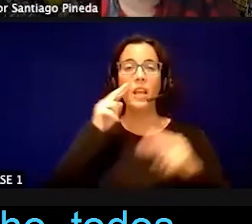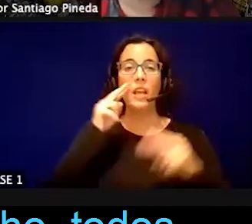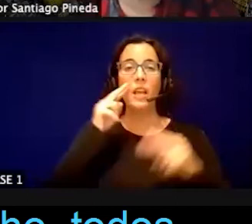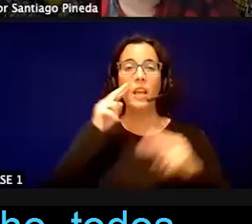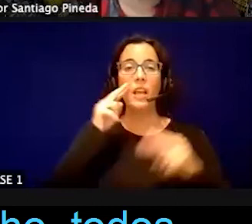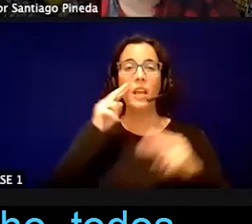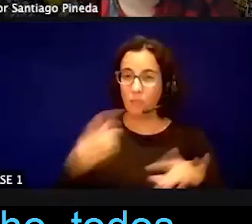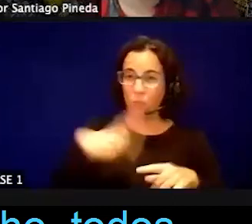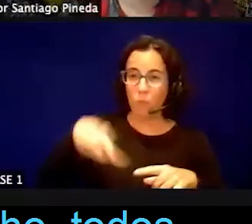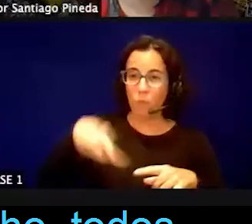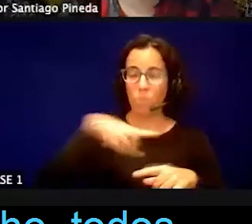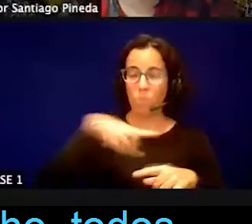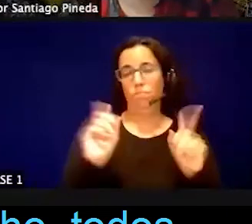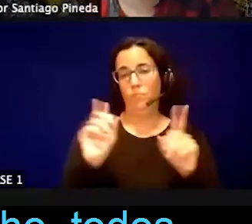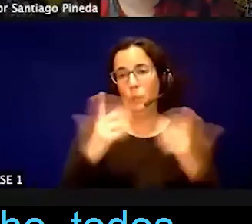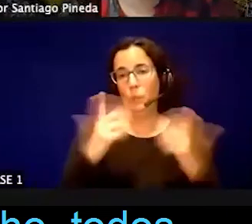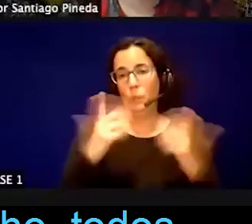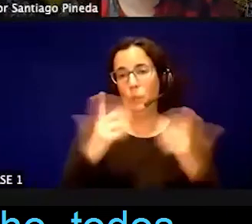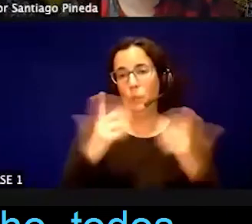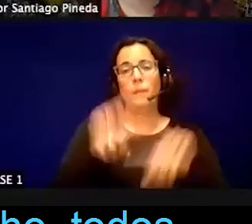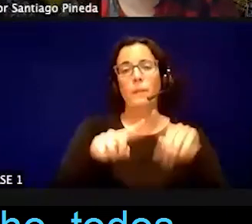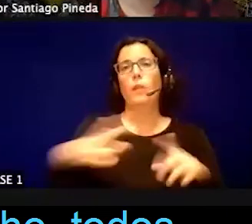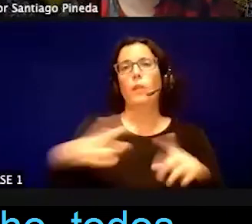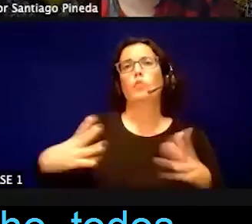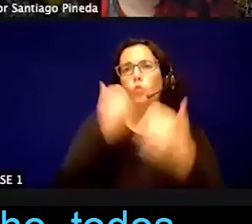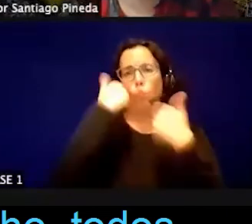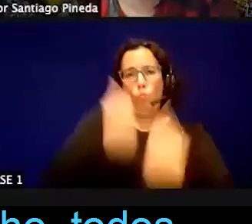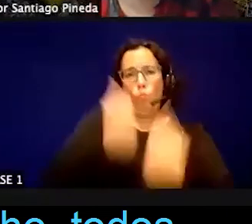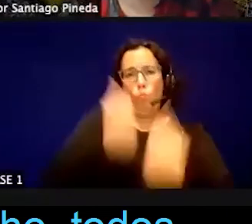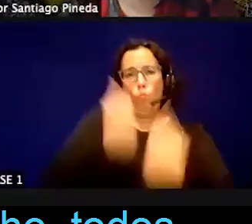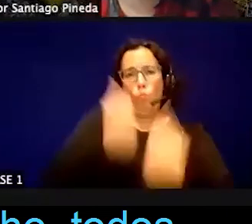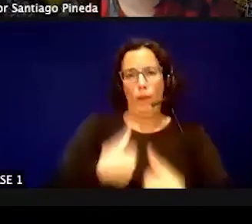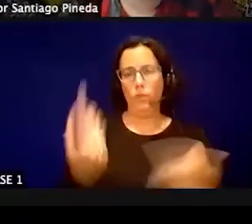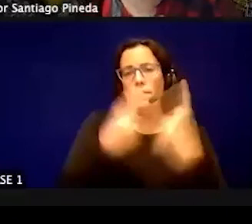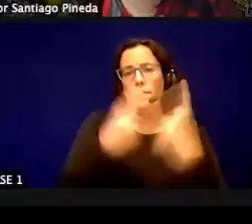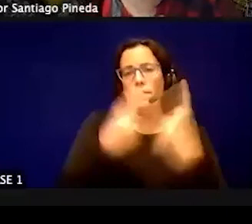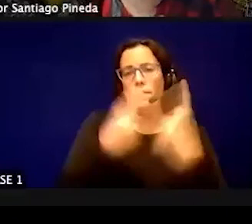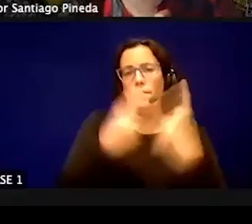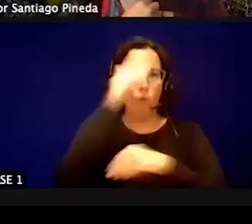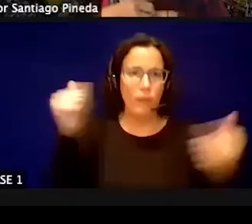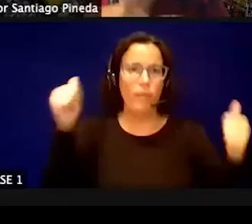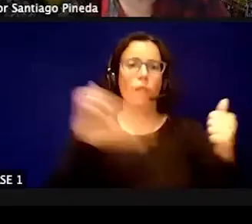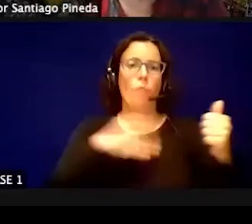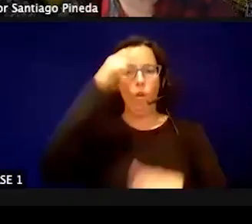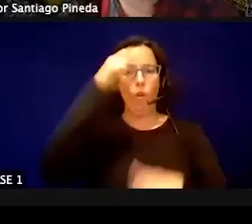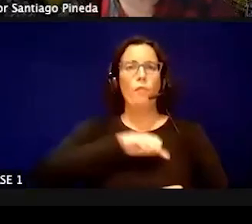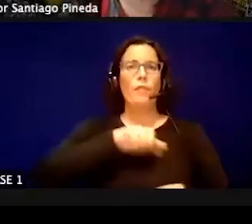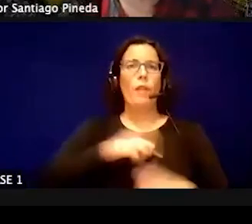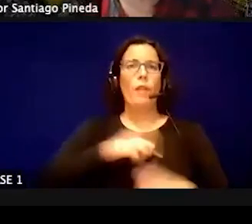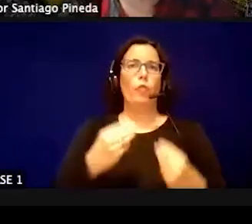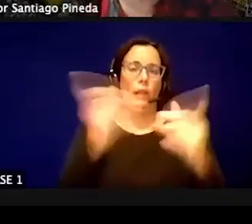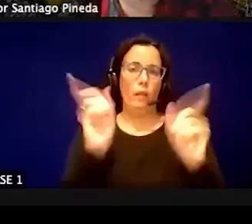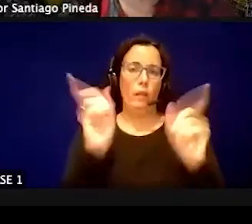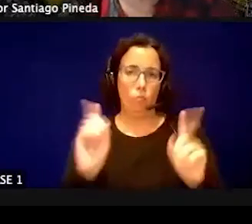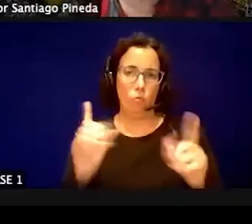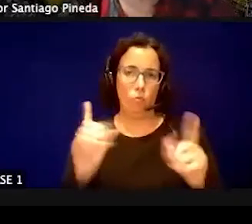¿sabes? También depende mucho, y todos somos humanos, y yo entiendo que hay veces que a la gente se le olvida, a lo mejor es que también no están tan concienciados. Es cierto que hay, por ejemplo, en el